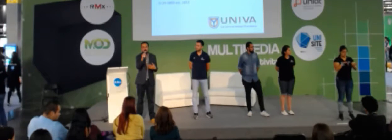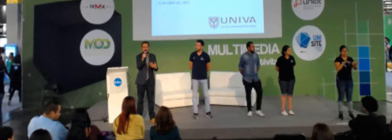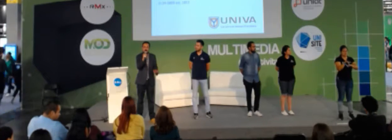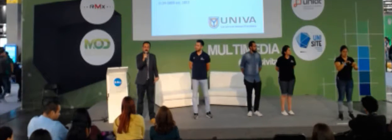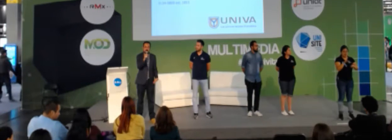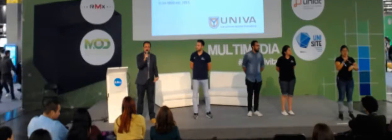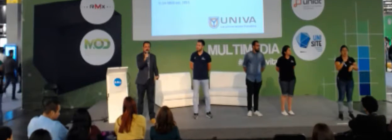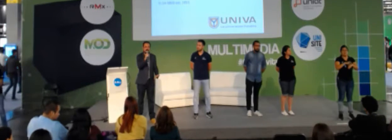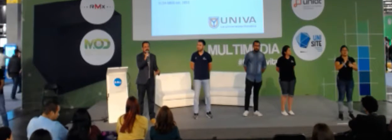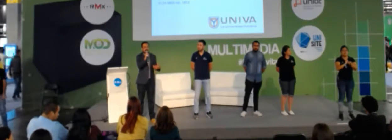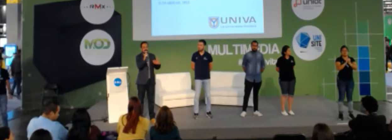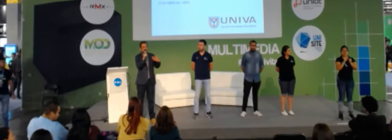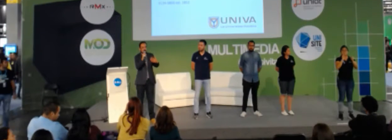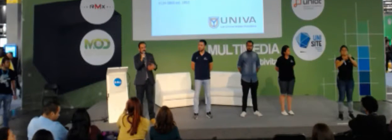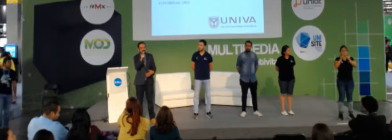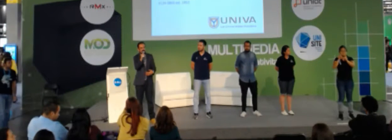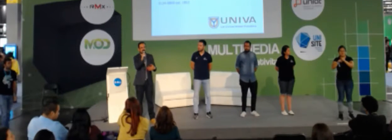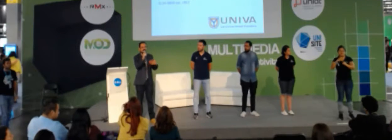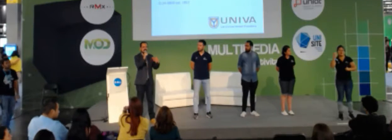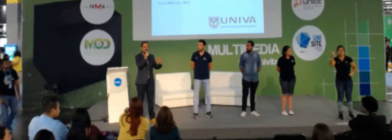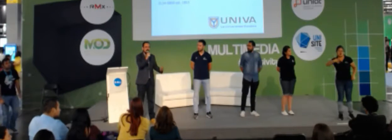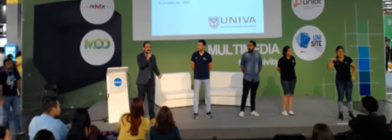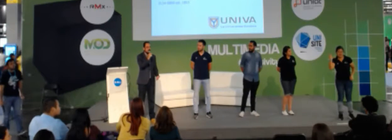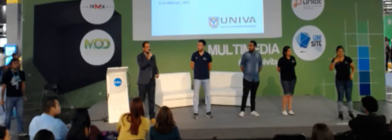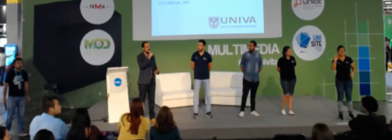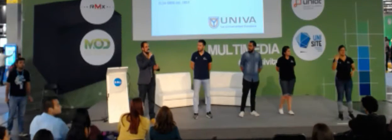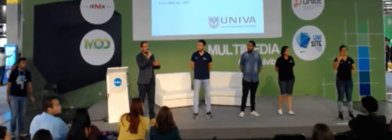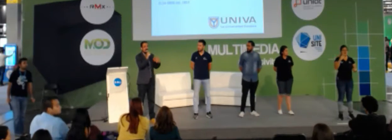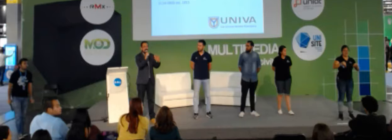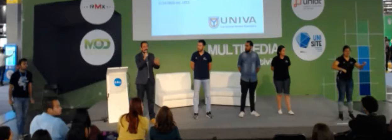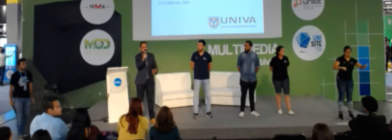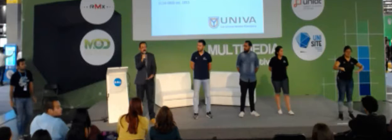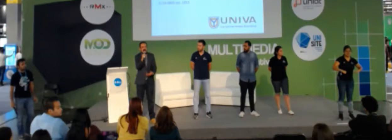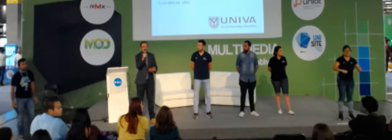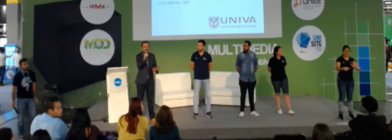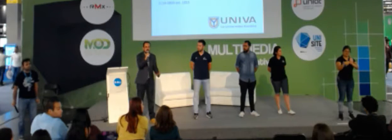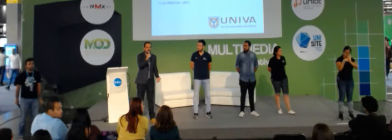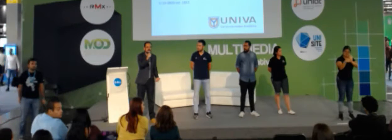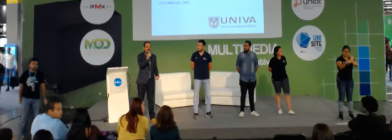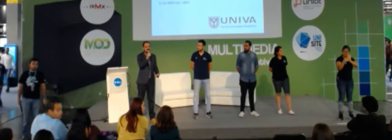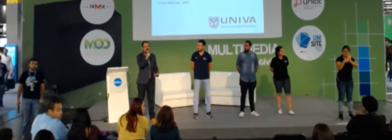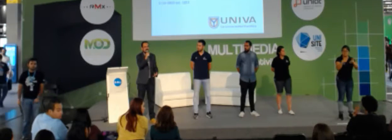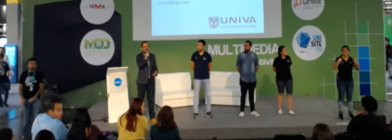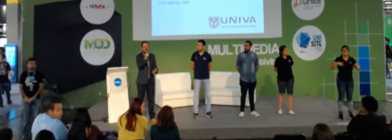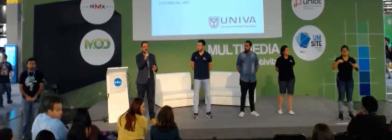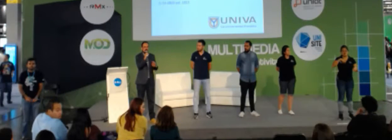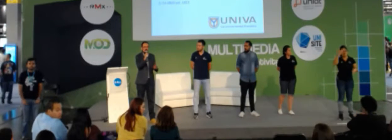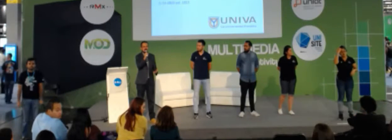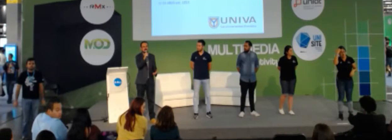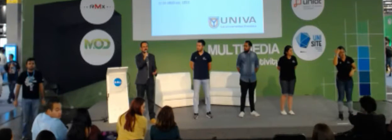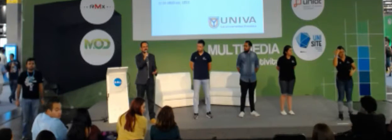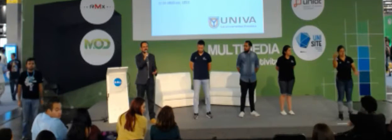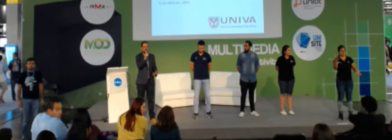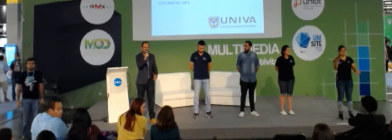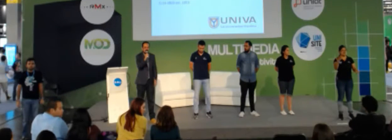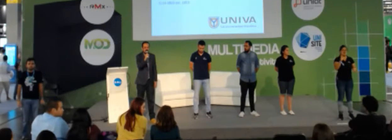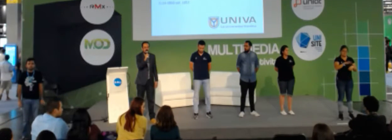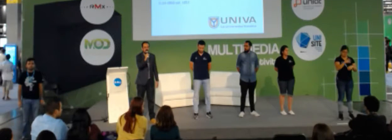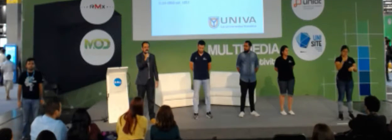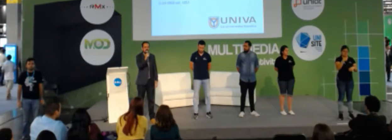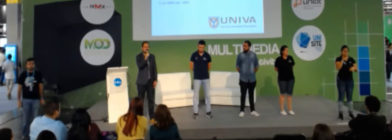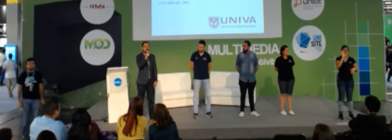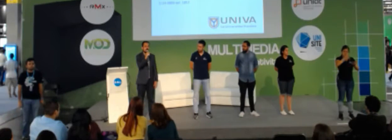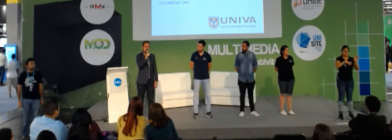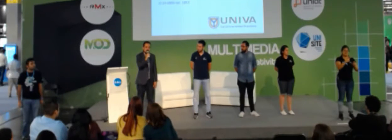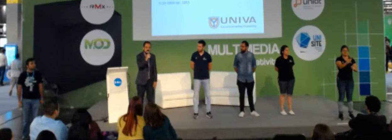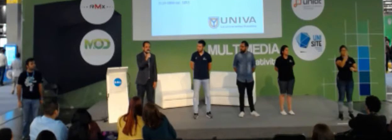cuestión de vinculación, asistir a congresos, estar en eventos, que la gente vea, conozca, mucho esa parte. Se nos han cerrado las